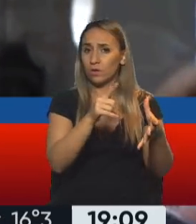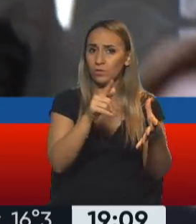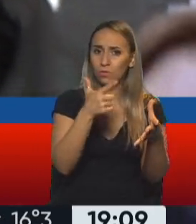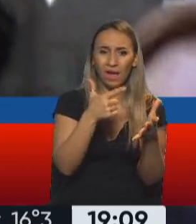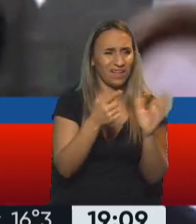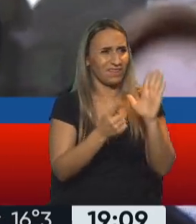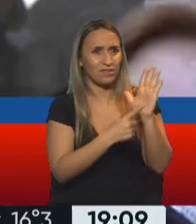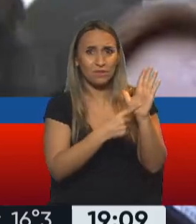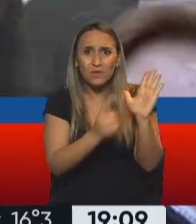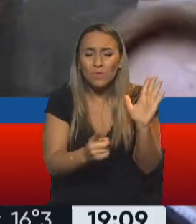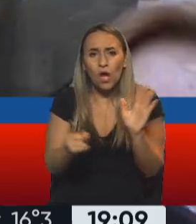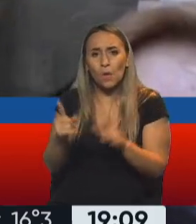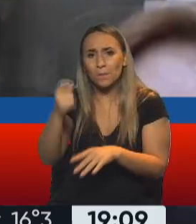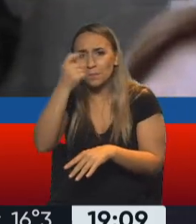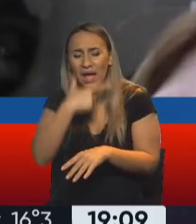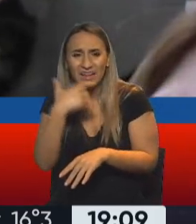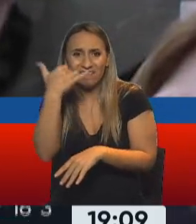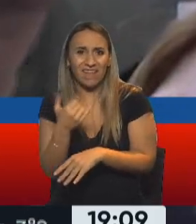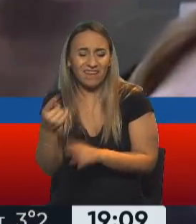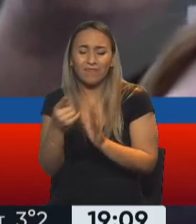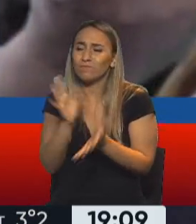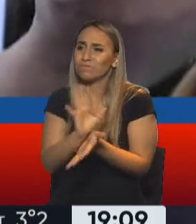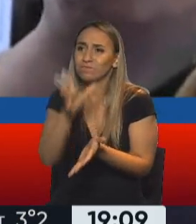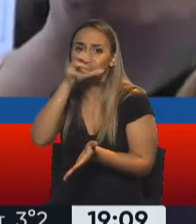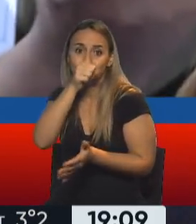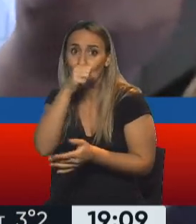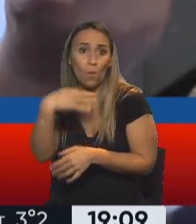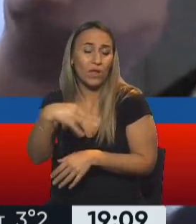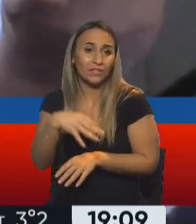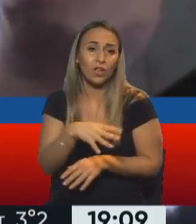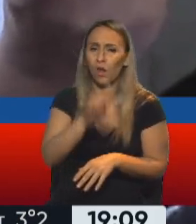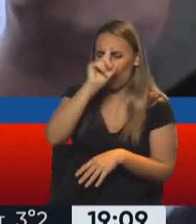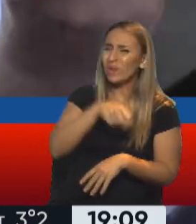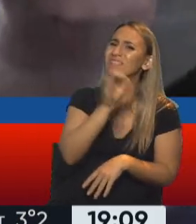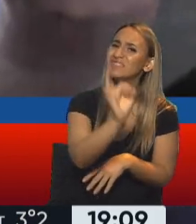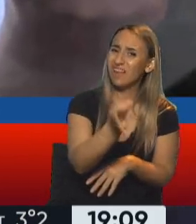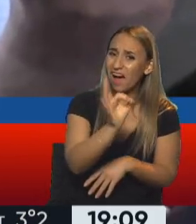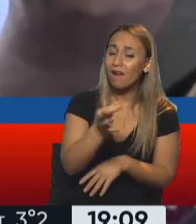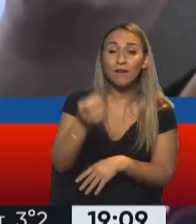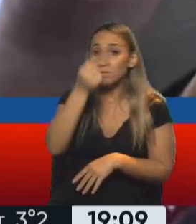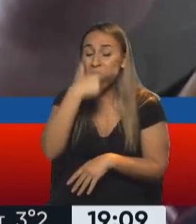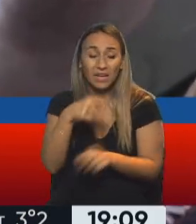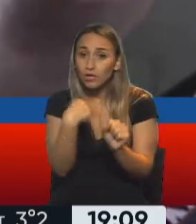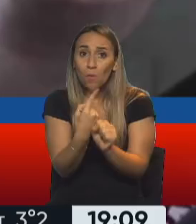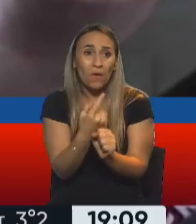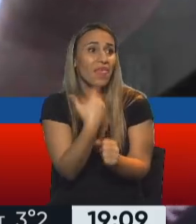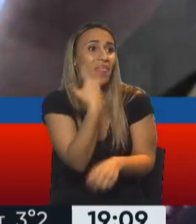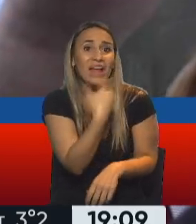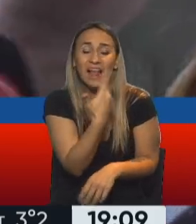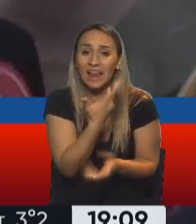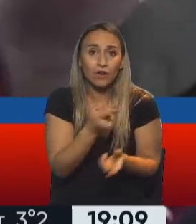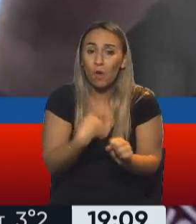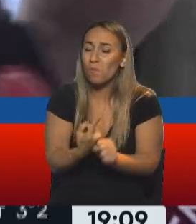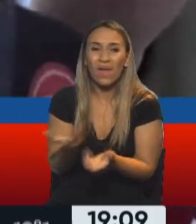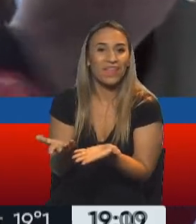de inteligencia para que Macri pueda declarar. El juez nos convocó sabiendo que Macri no podía declarar.